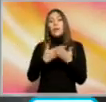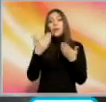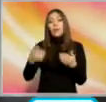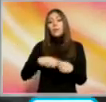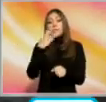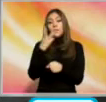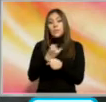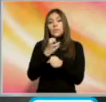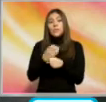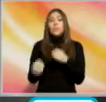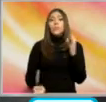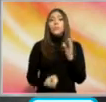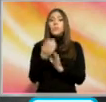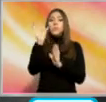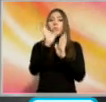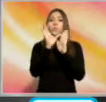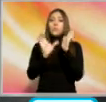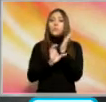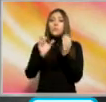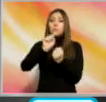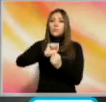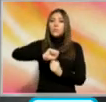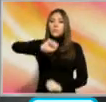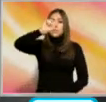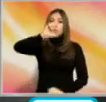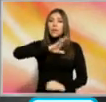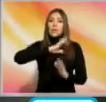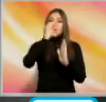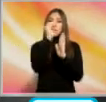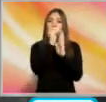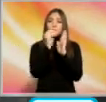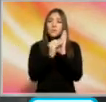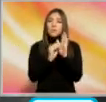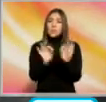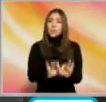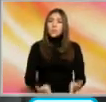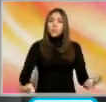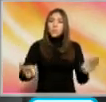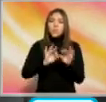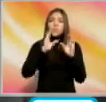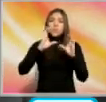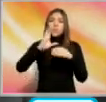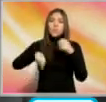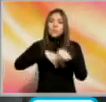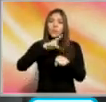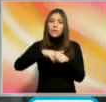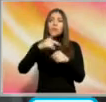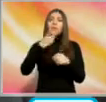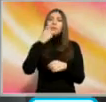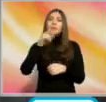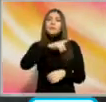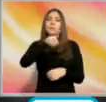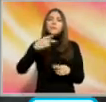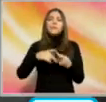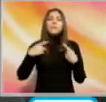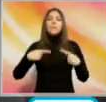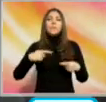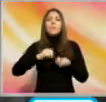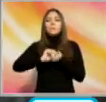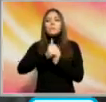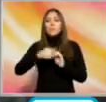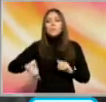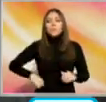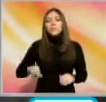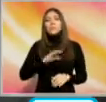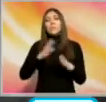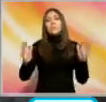ciudad. Así es. Tiene un capítulo ambiental más o menos importante, significativo. Pues interesarnos y participar porque es nuestra ciudad.